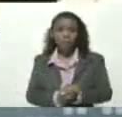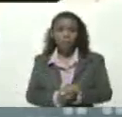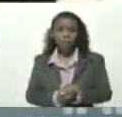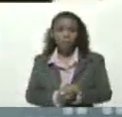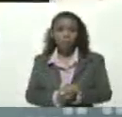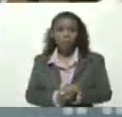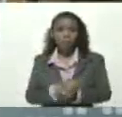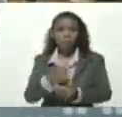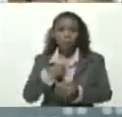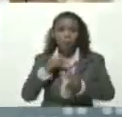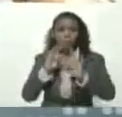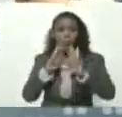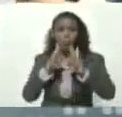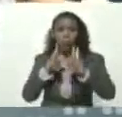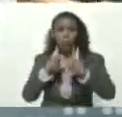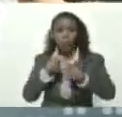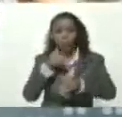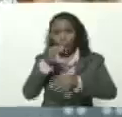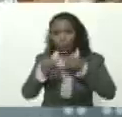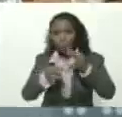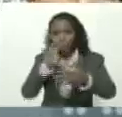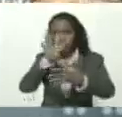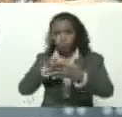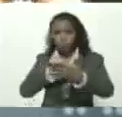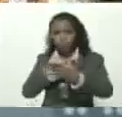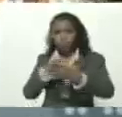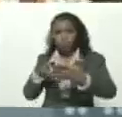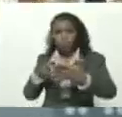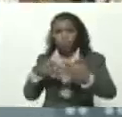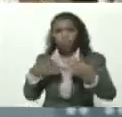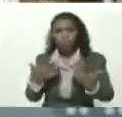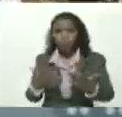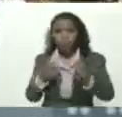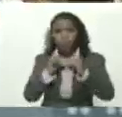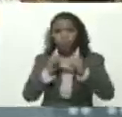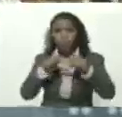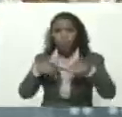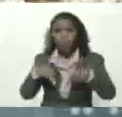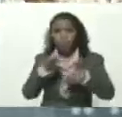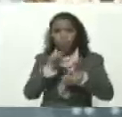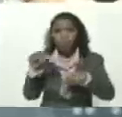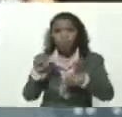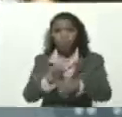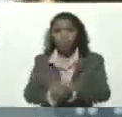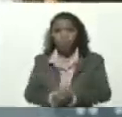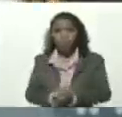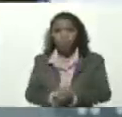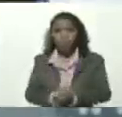les comento el cronograma de lo que sigue esta semana.